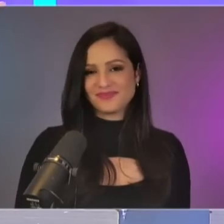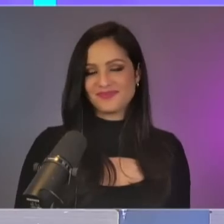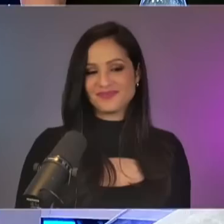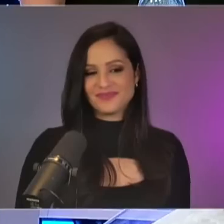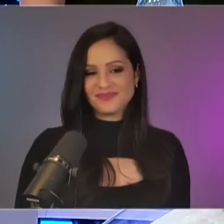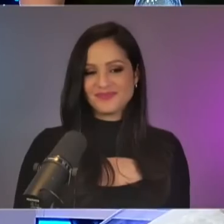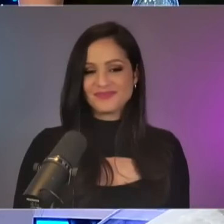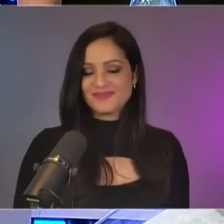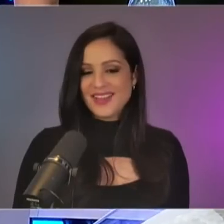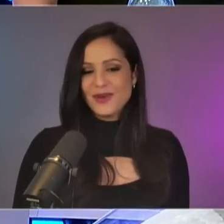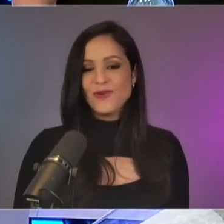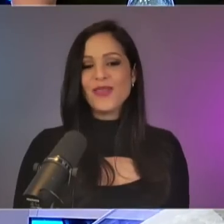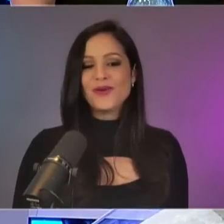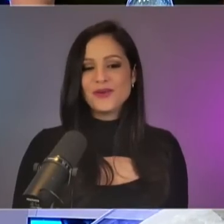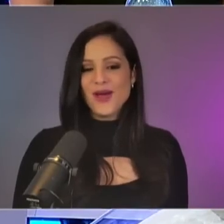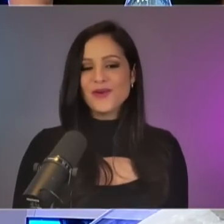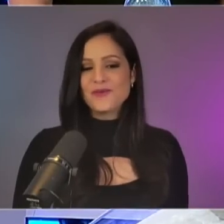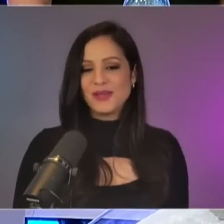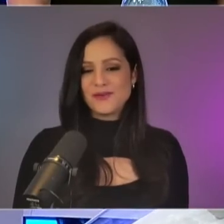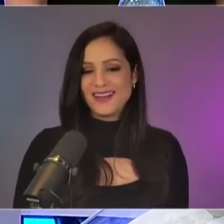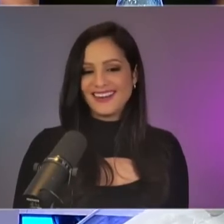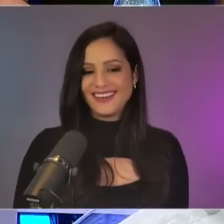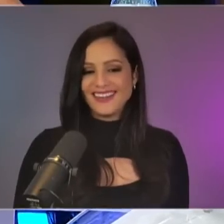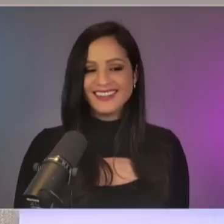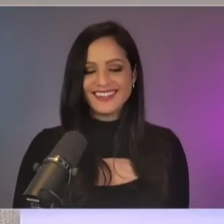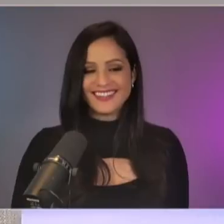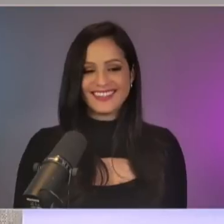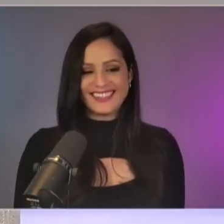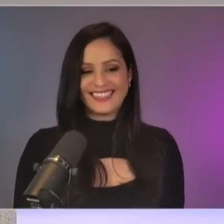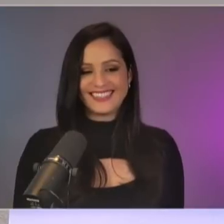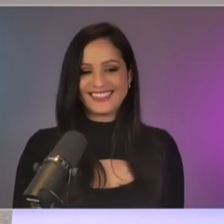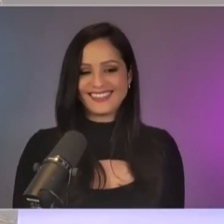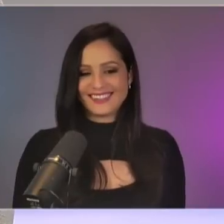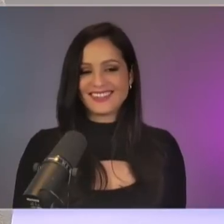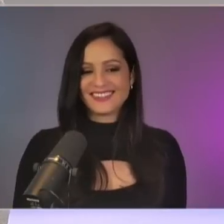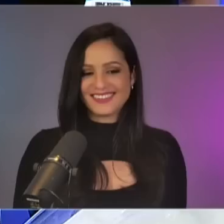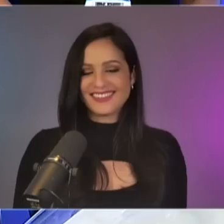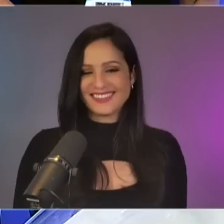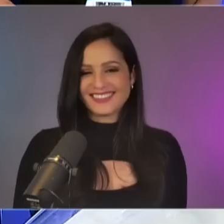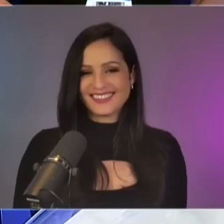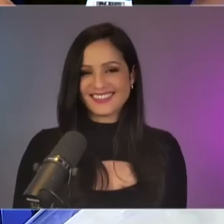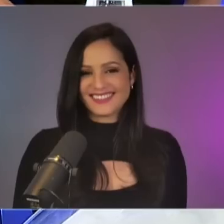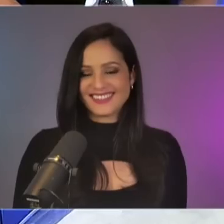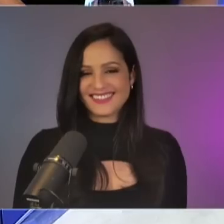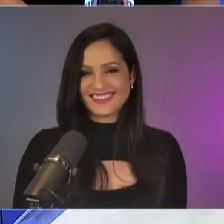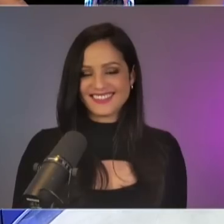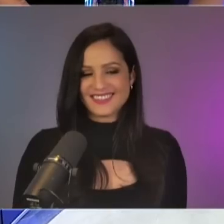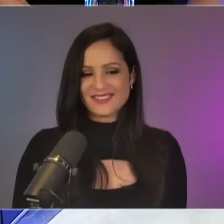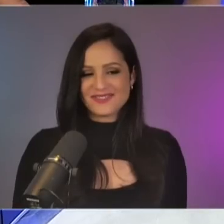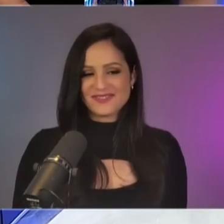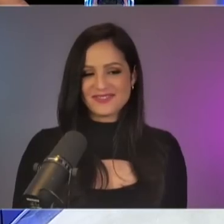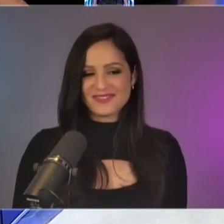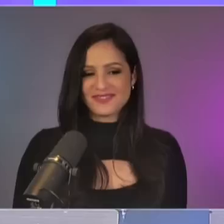de Miami de estar con su bebé el pobre se ha portado muy bien eh un gran Papá